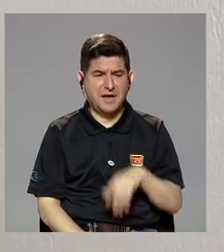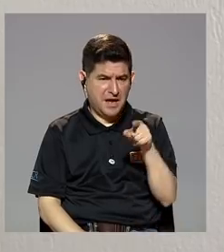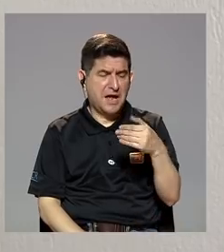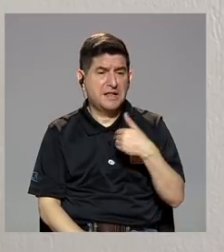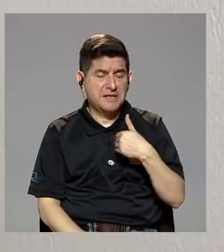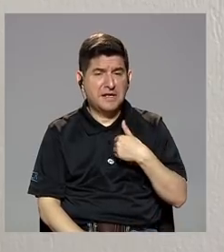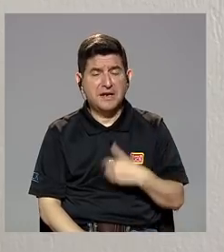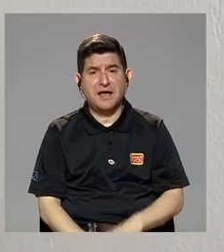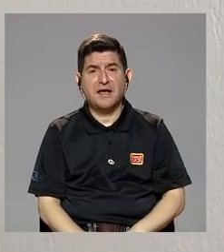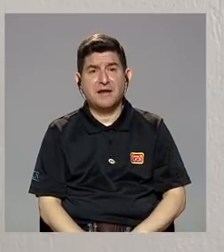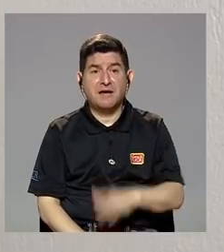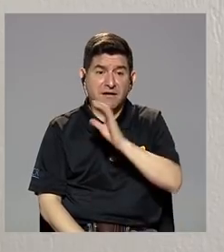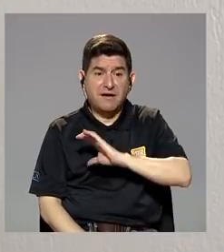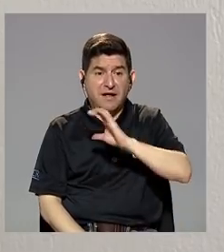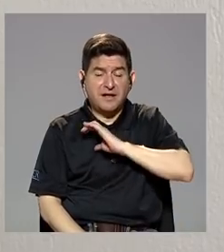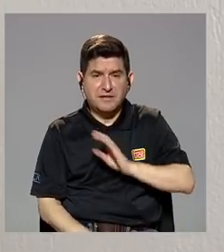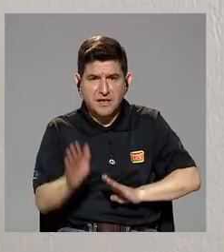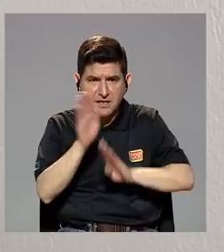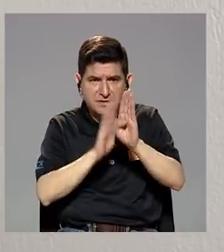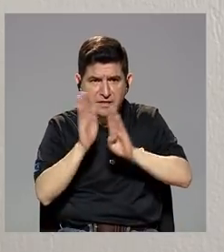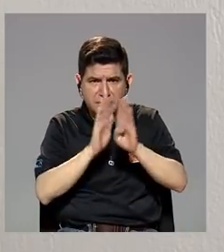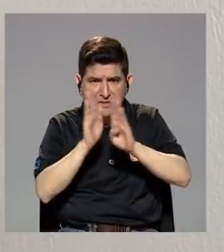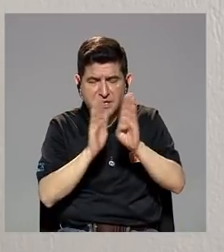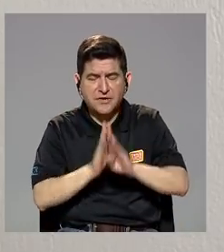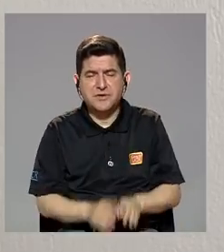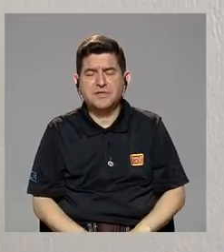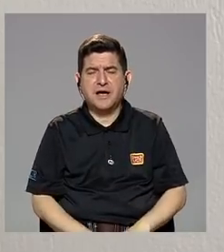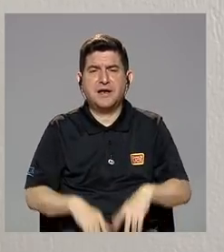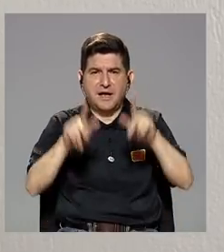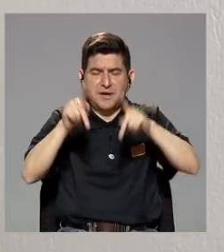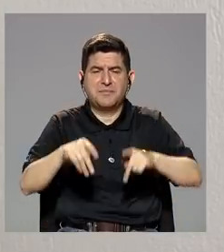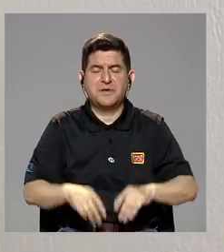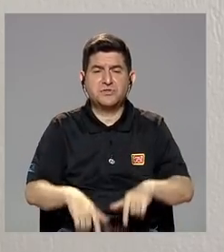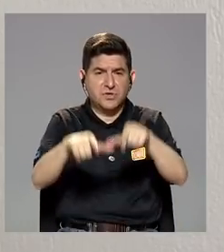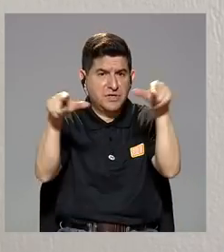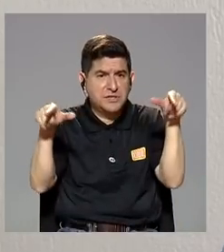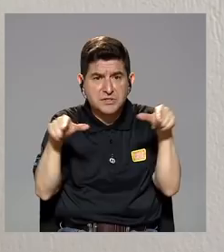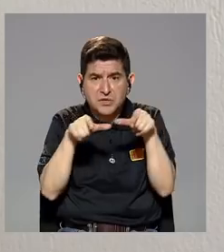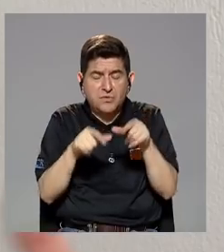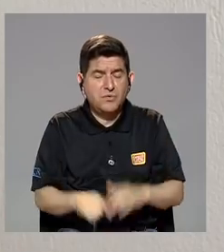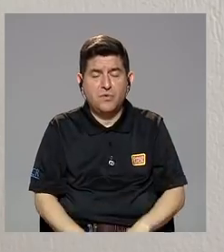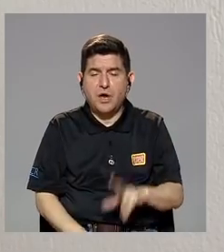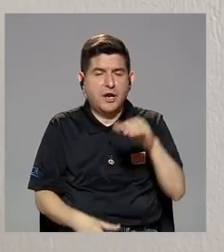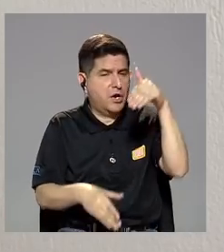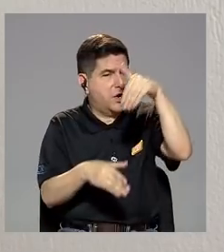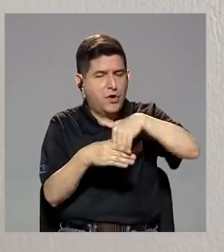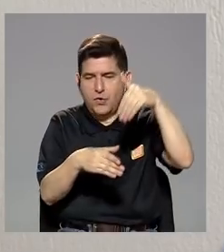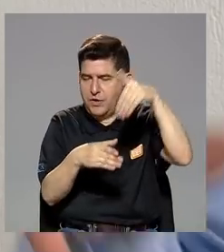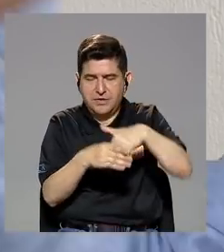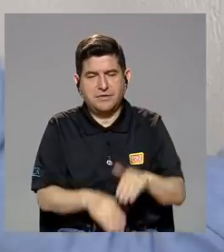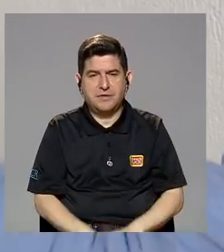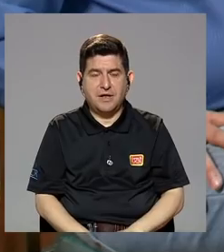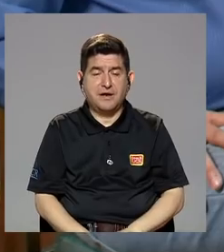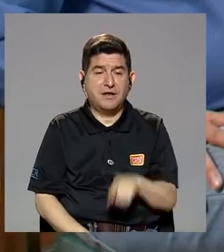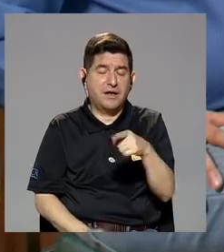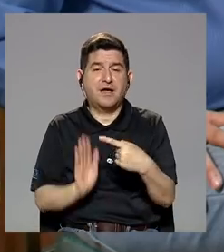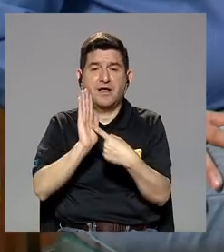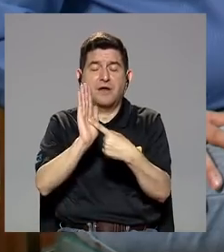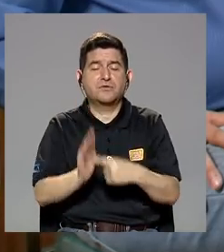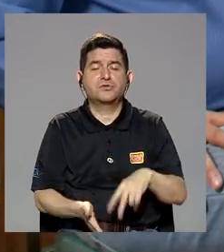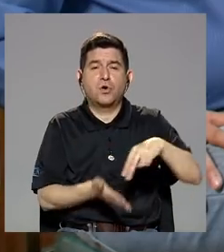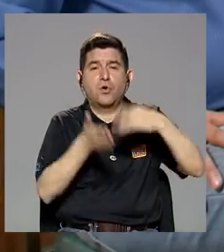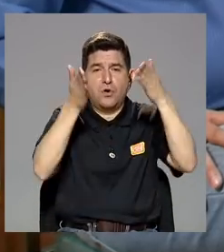tiene el mérito de desarrollar mucha gente en terrenos que antes no nos metíamos mucho el gran show no con